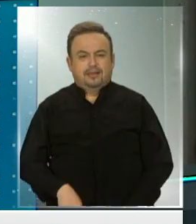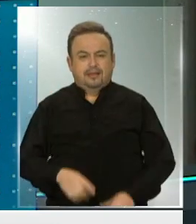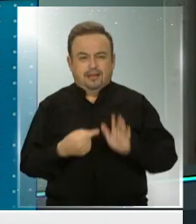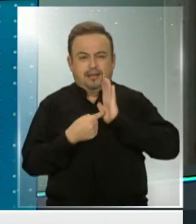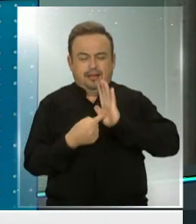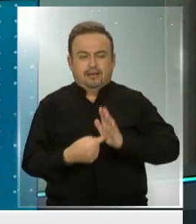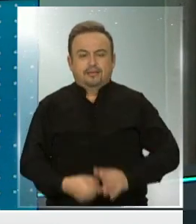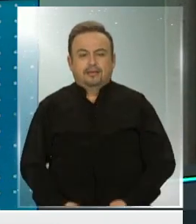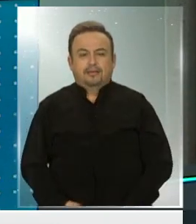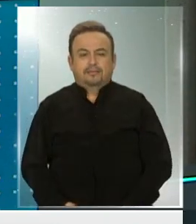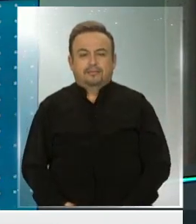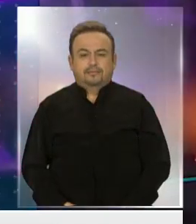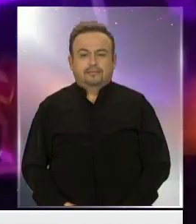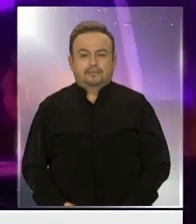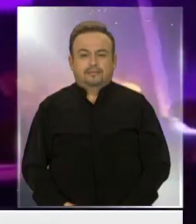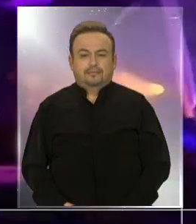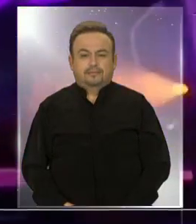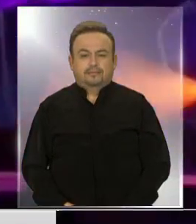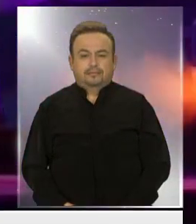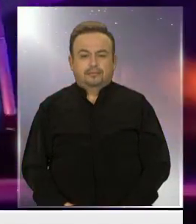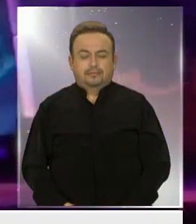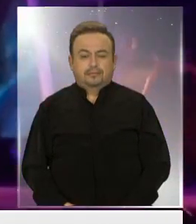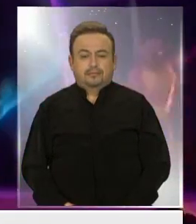Macarena Rodríguez. Mis